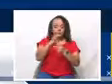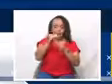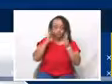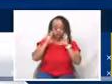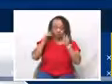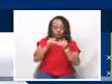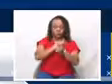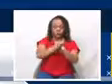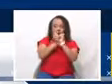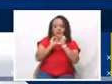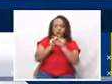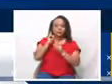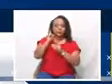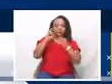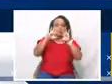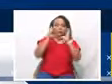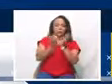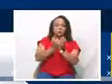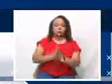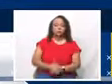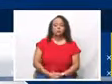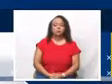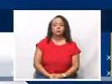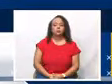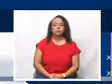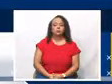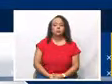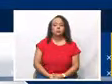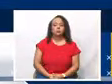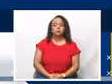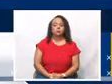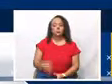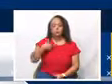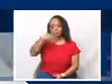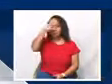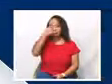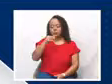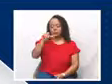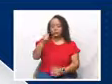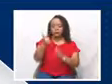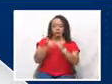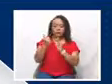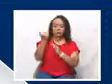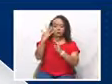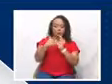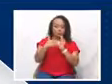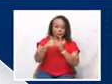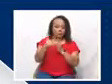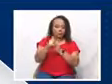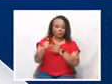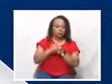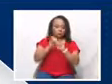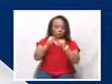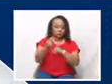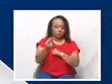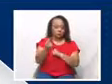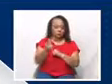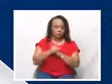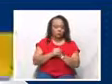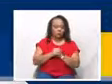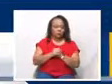convertirse en el número uno del mundo. Son, creo que entre 10.000 y 15.000 dólares lo que pueden andar rondando